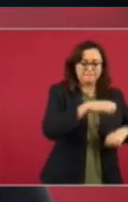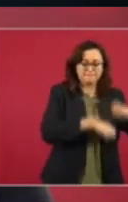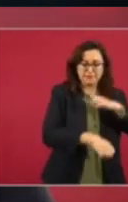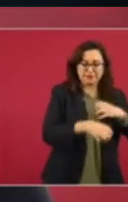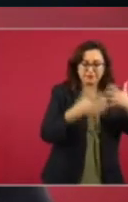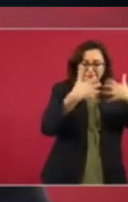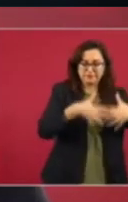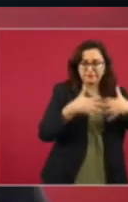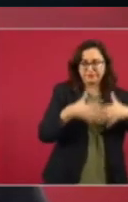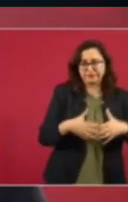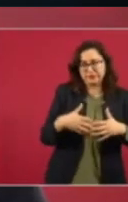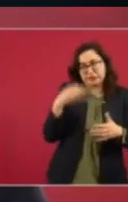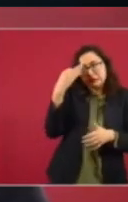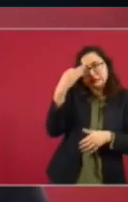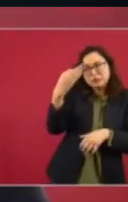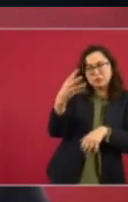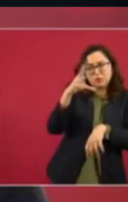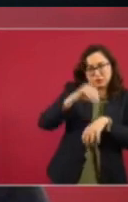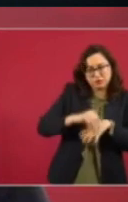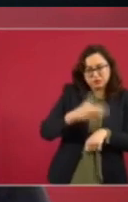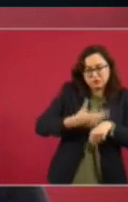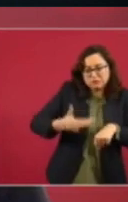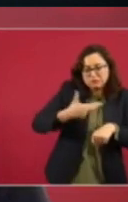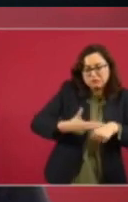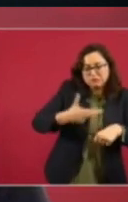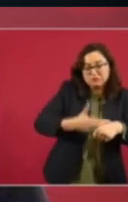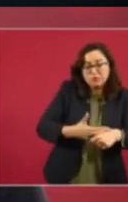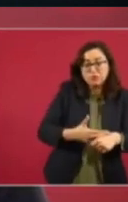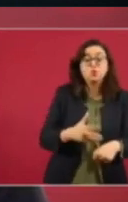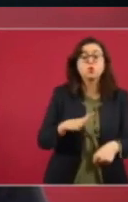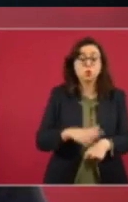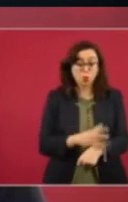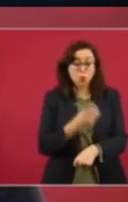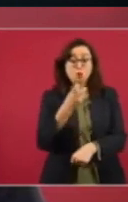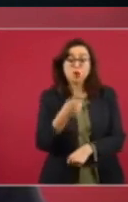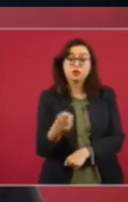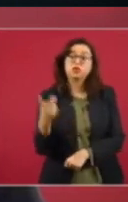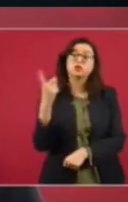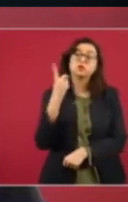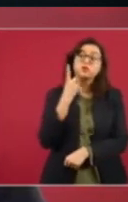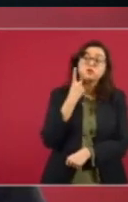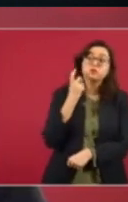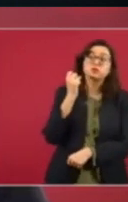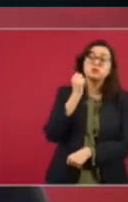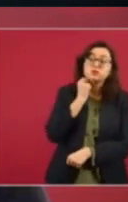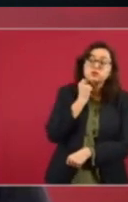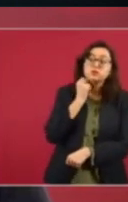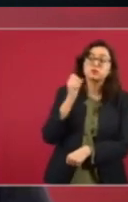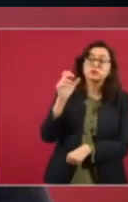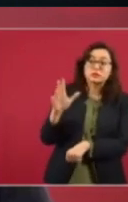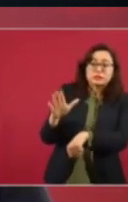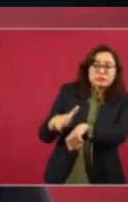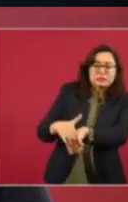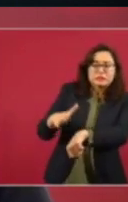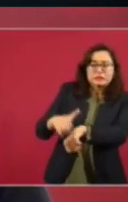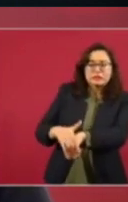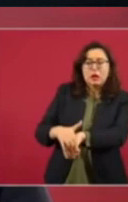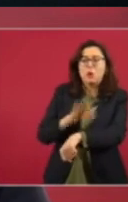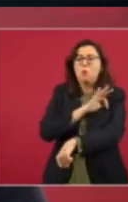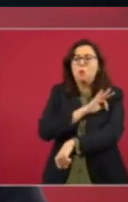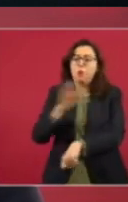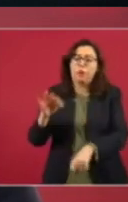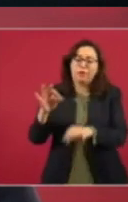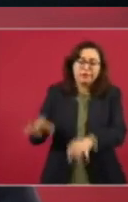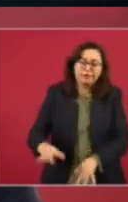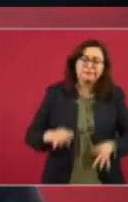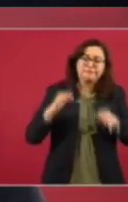Por ello, se solicita respetuosamente al Poder Legislativo se pueda posponer al mes de